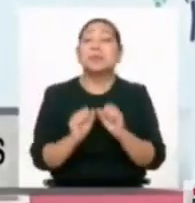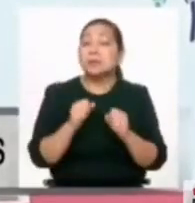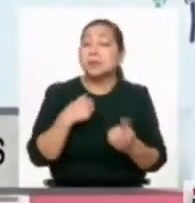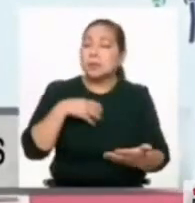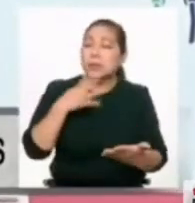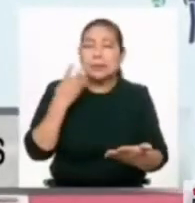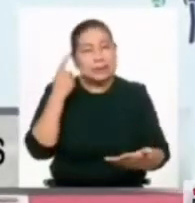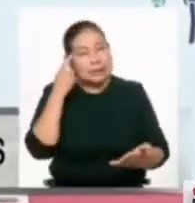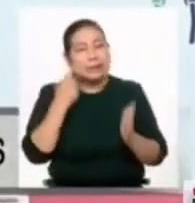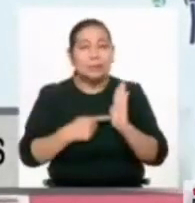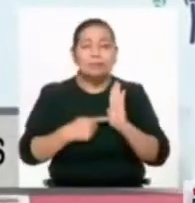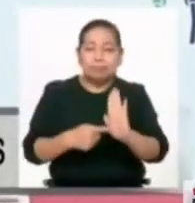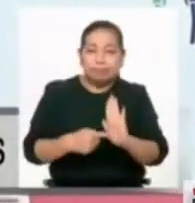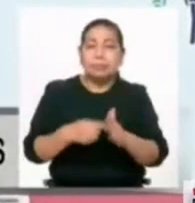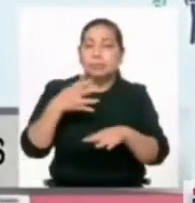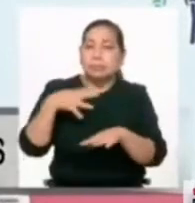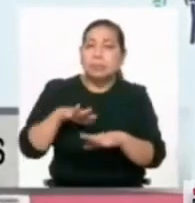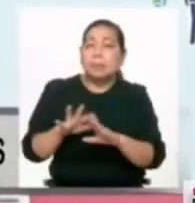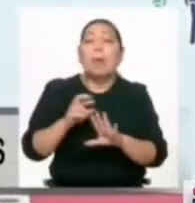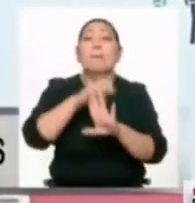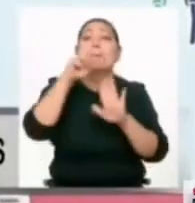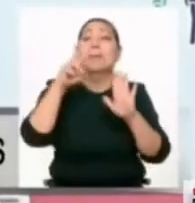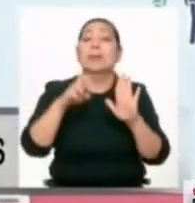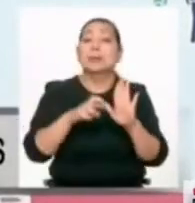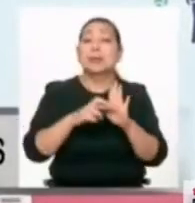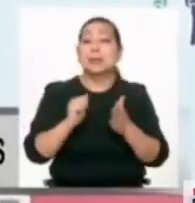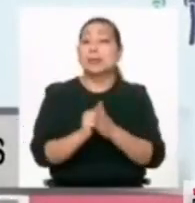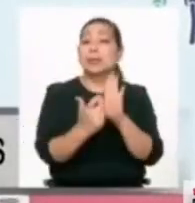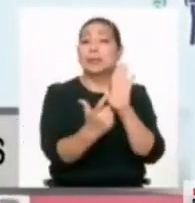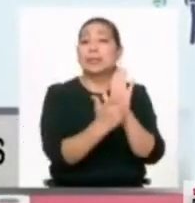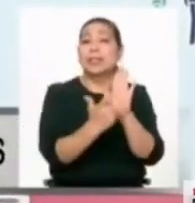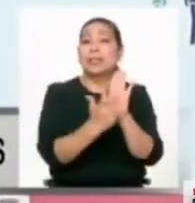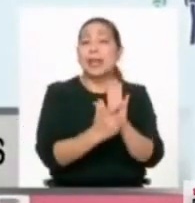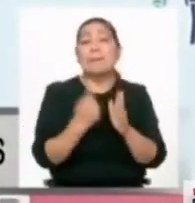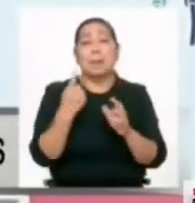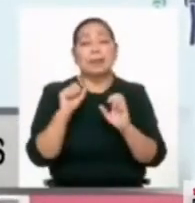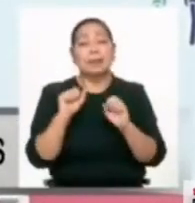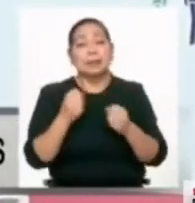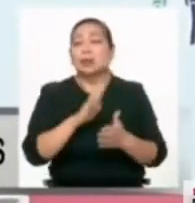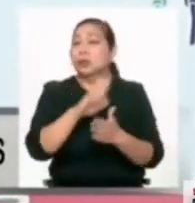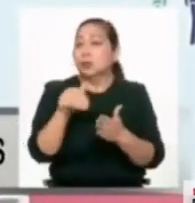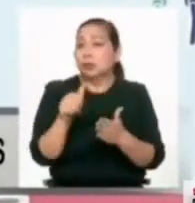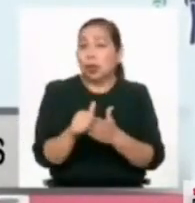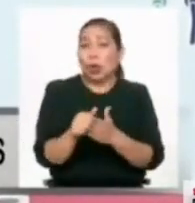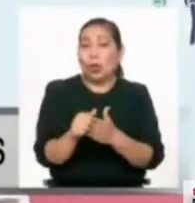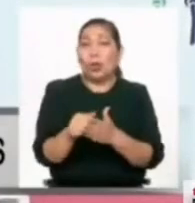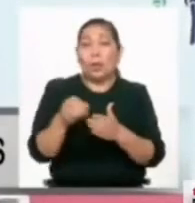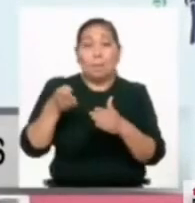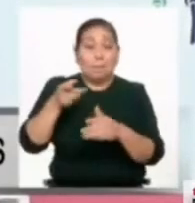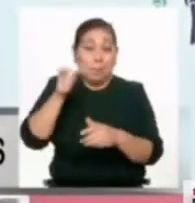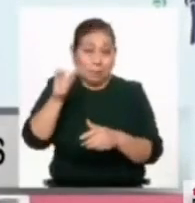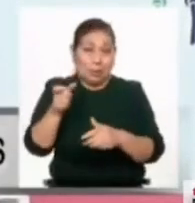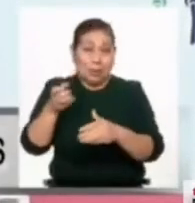estamos estudiando la presentación de un proyecto de ley, ¿no? Para que todo interno